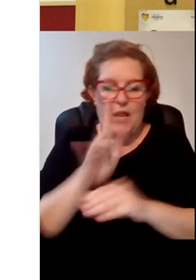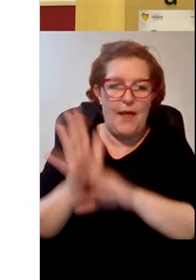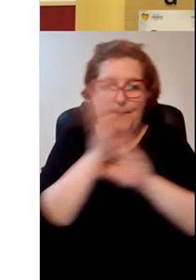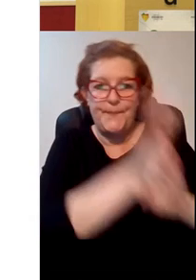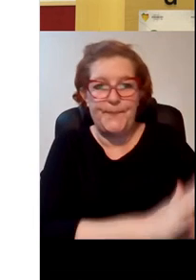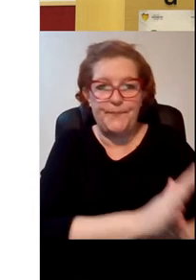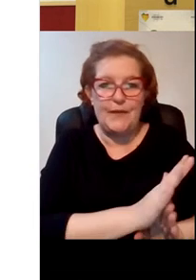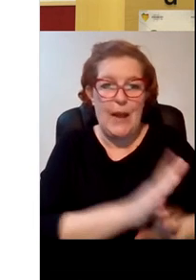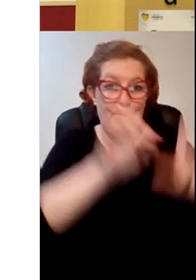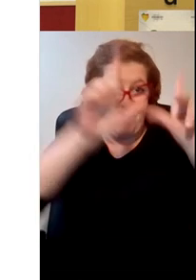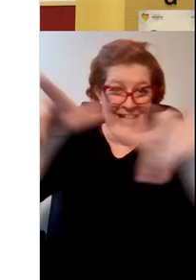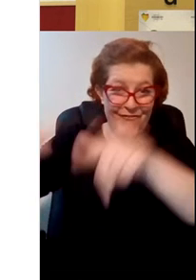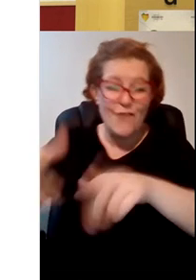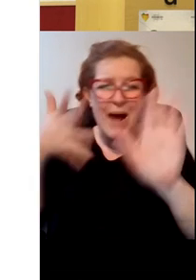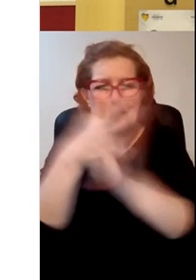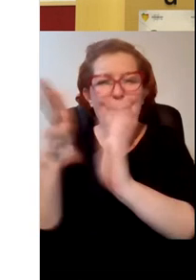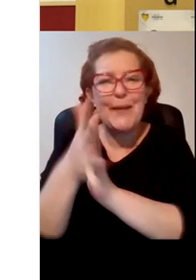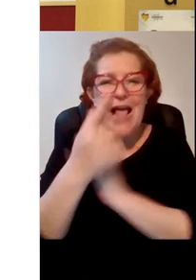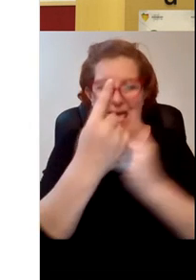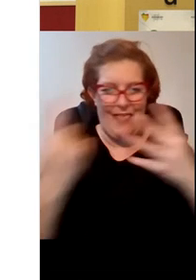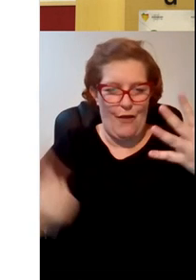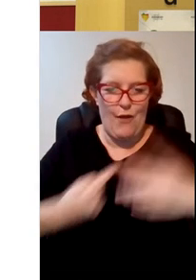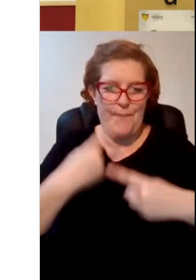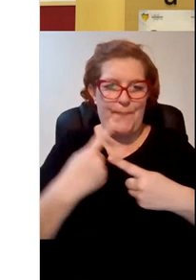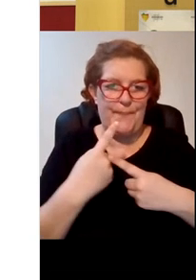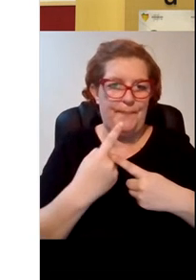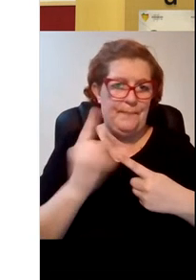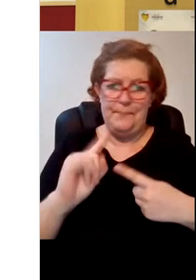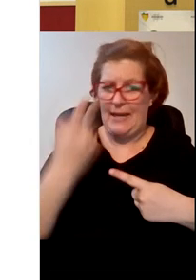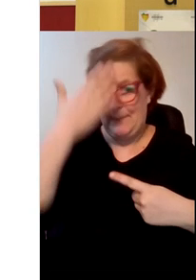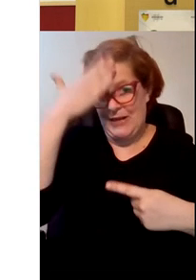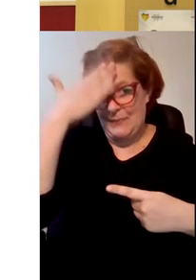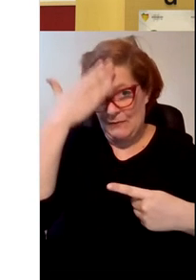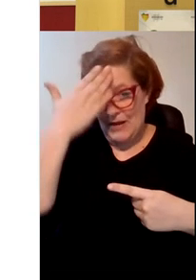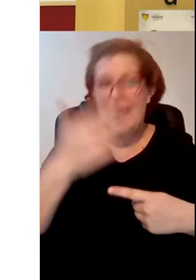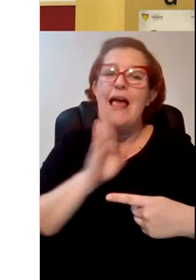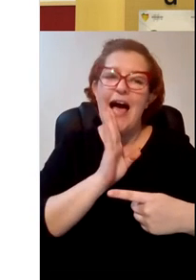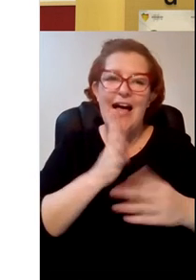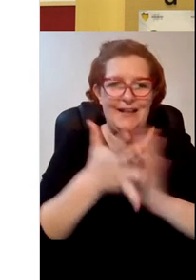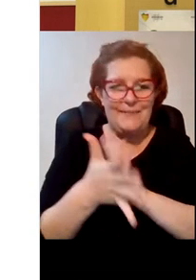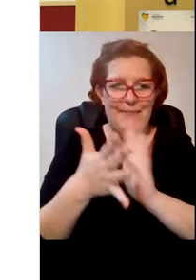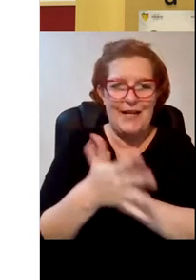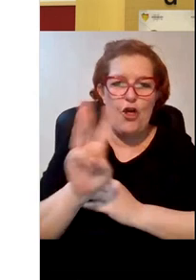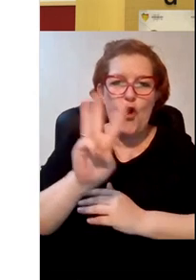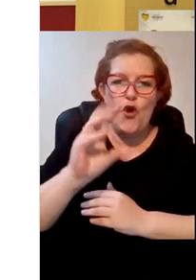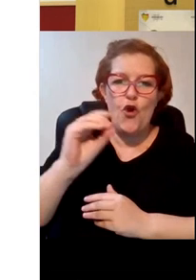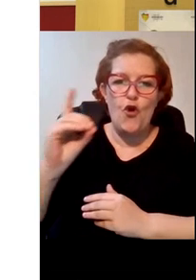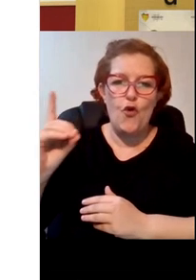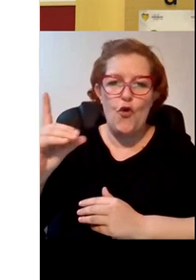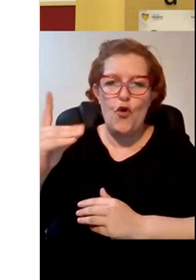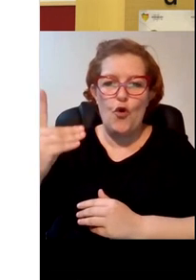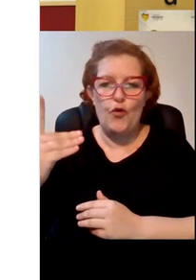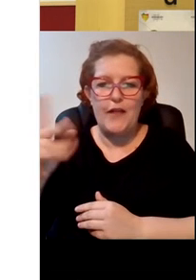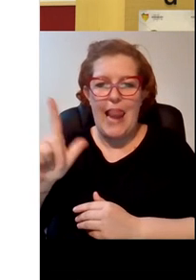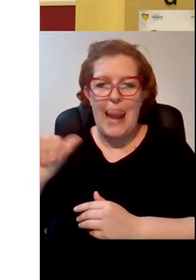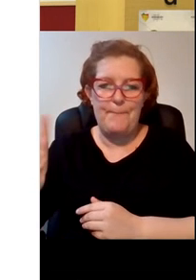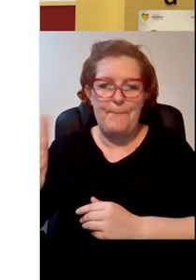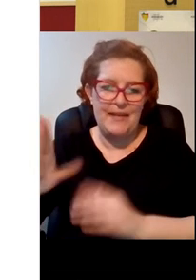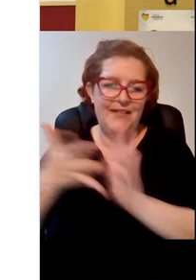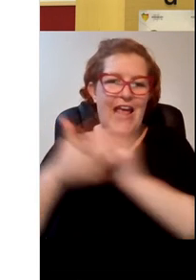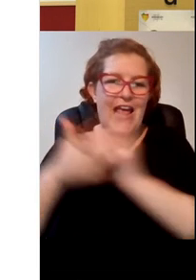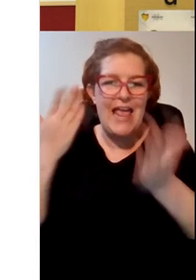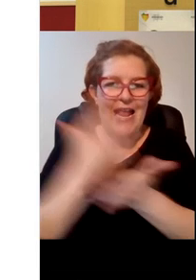una de las plataformas que se utilizaron primero la esencial la fundamental como hemos visto anteriormente es la clase online